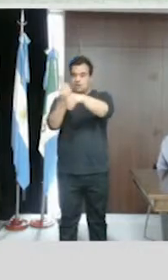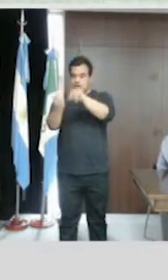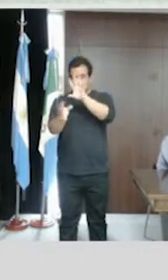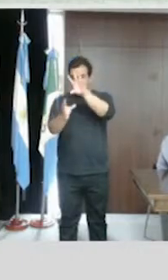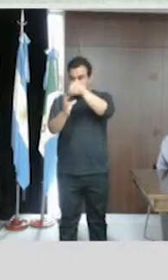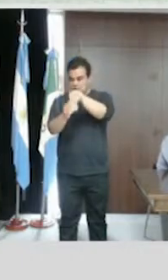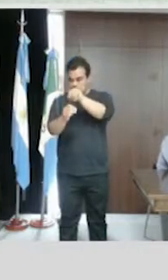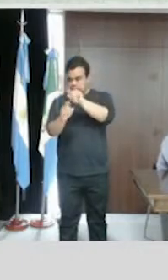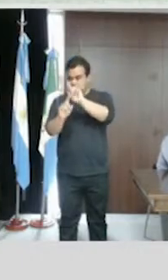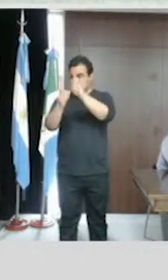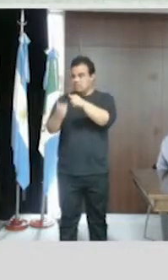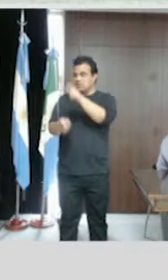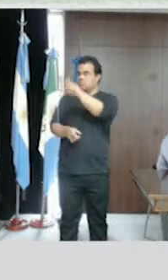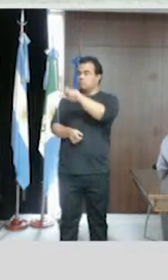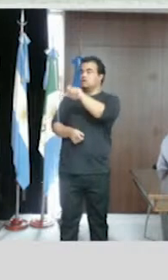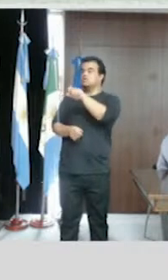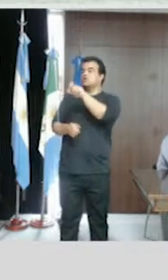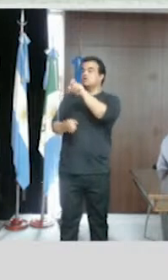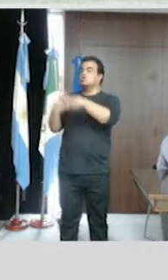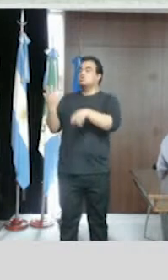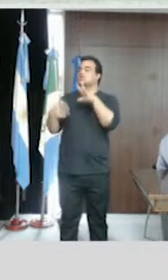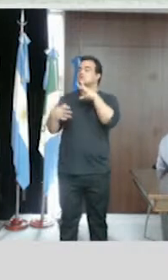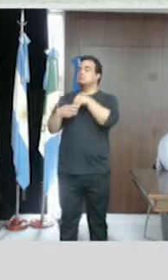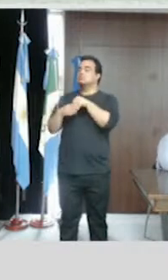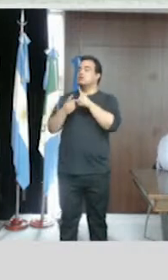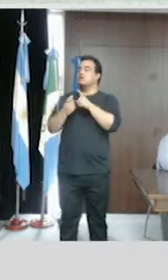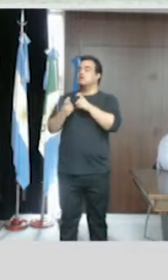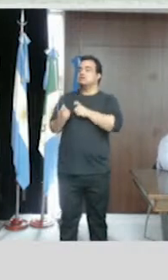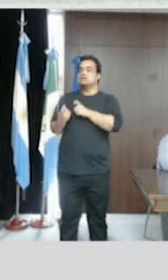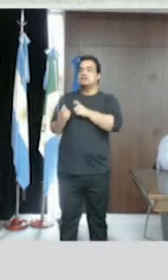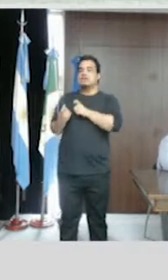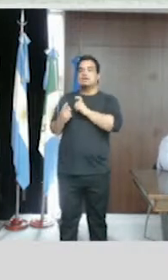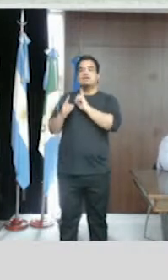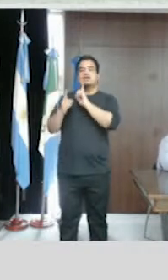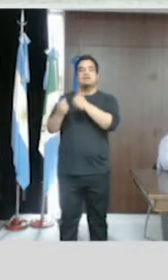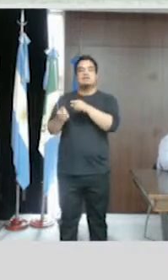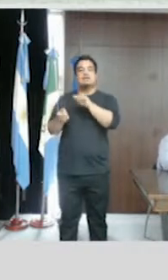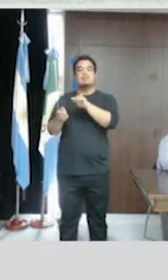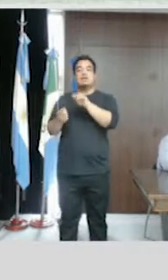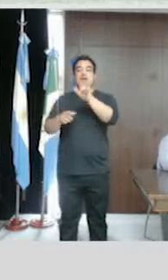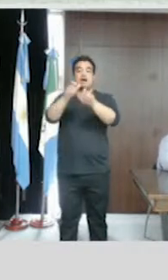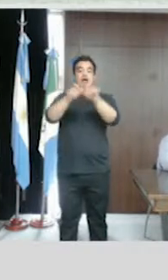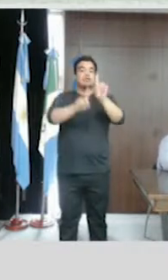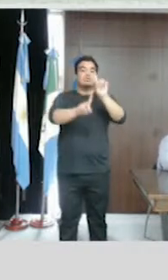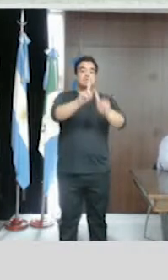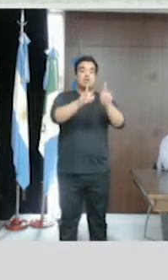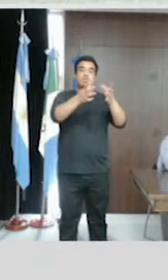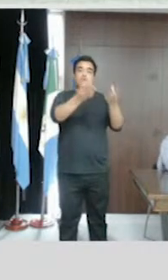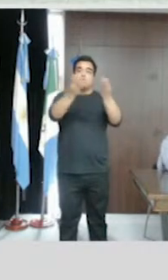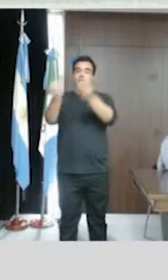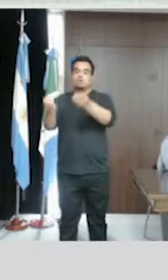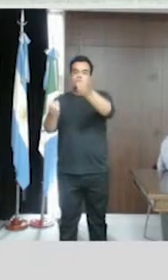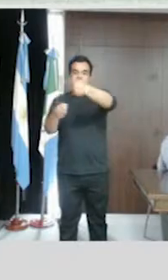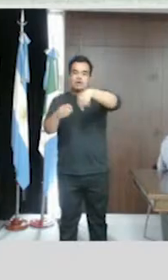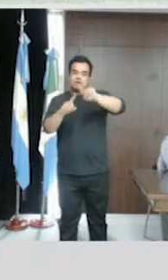paciente y en el equipo que asiste a ese grupo, ese binomio paciente-familia que está